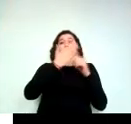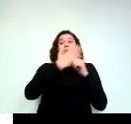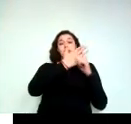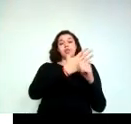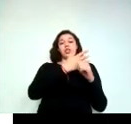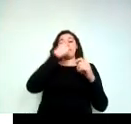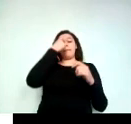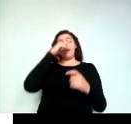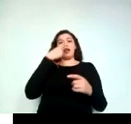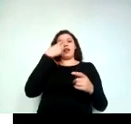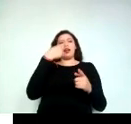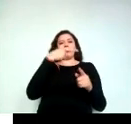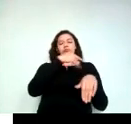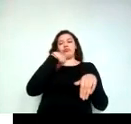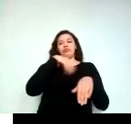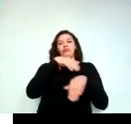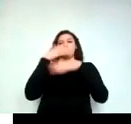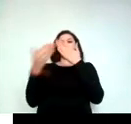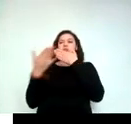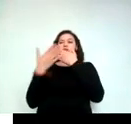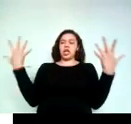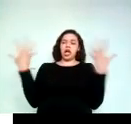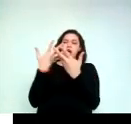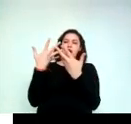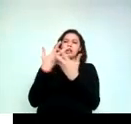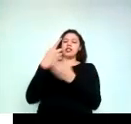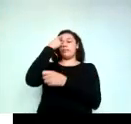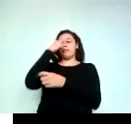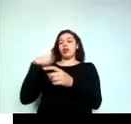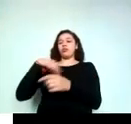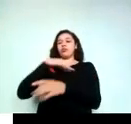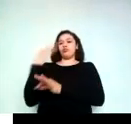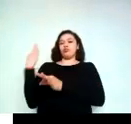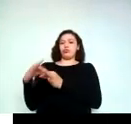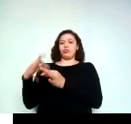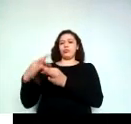eso podamos establecer las acciones y podamos dar cumplimiento a la norma.